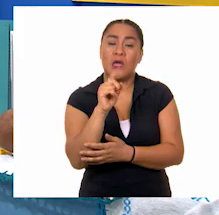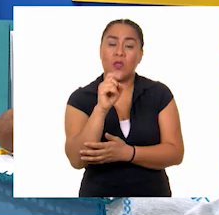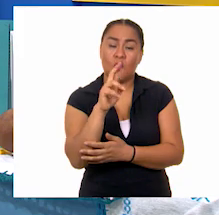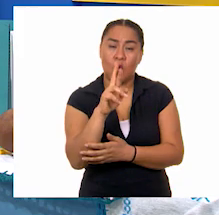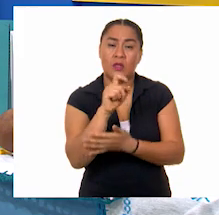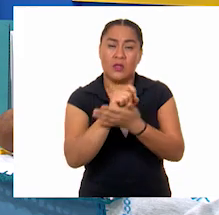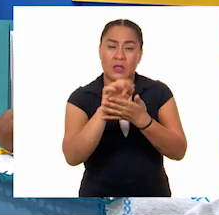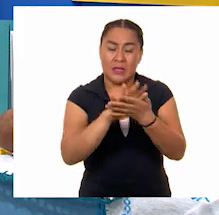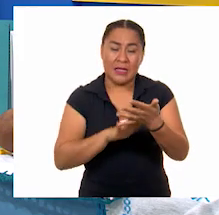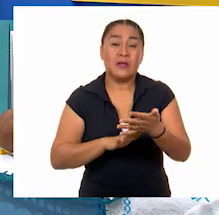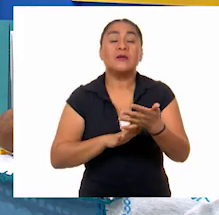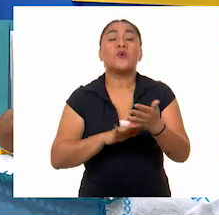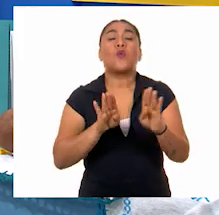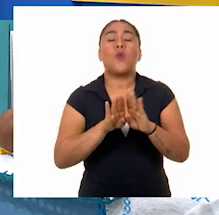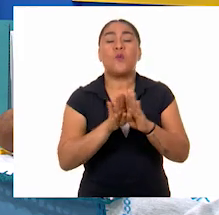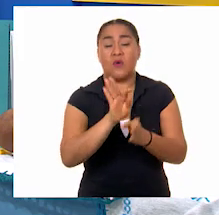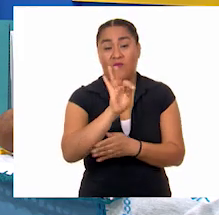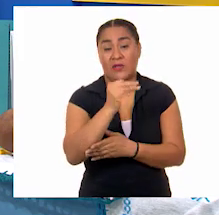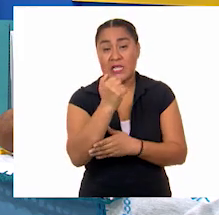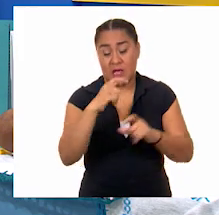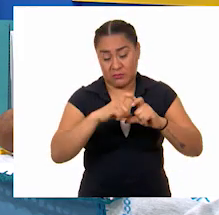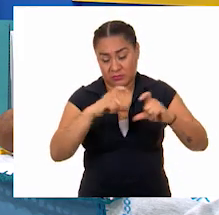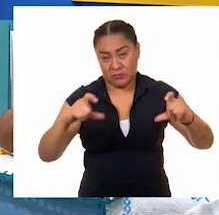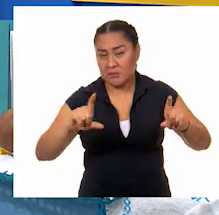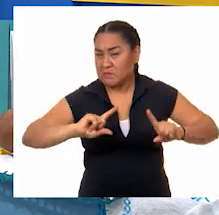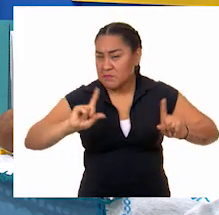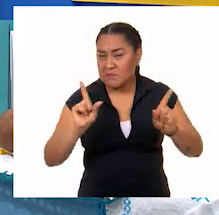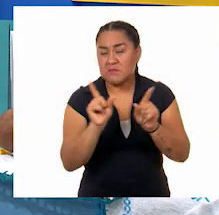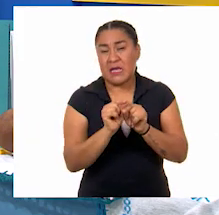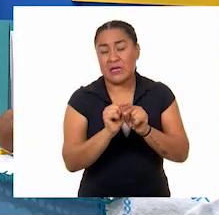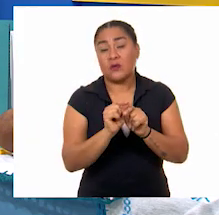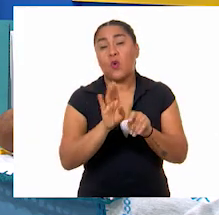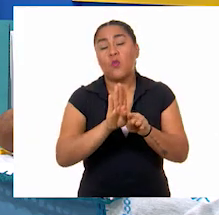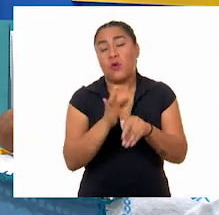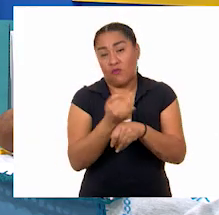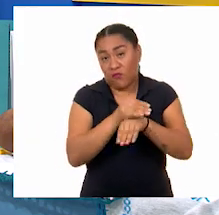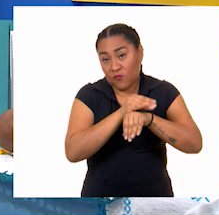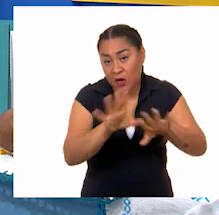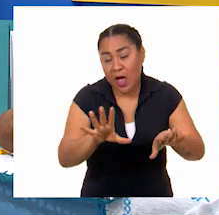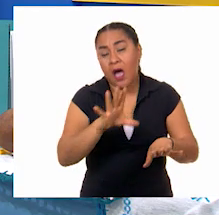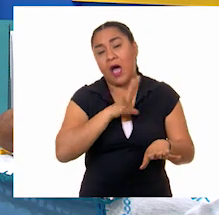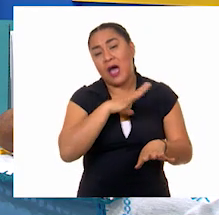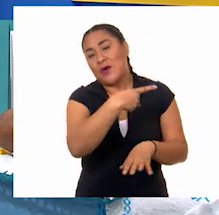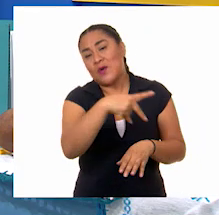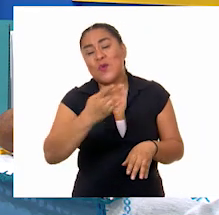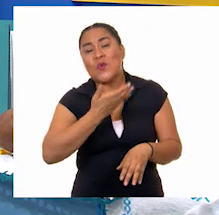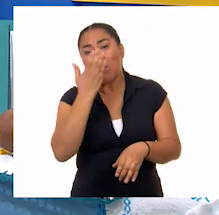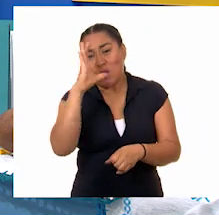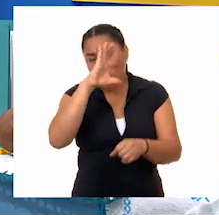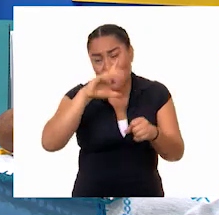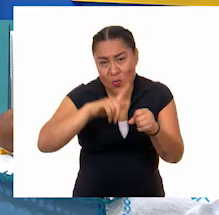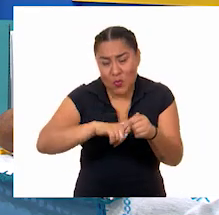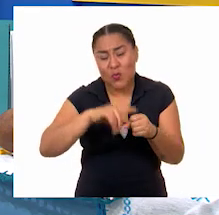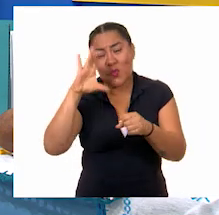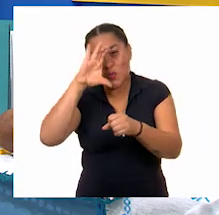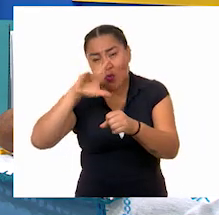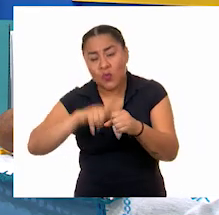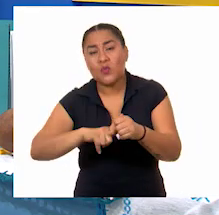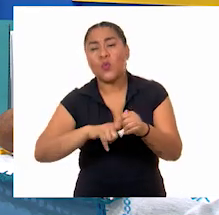caso, una ficha de resumen, la información sobre una de las prácticas culturales que muestra elementos de